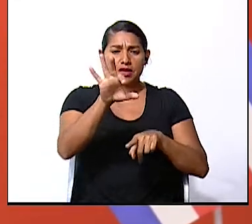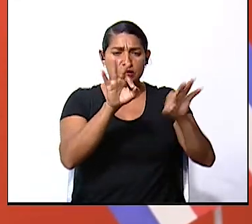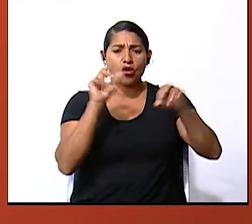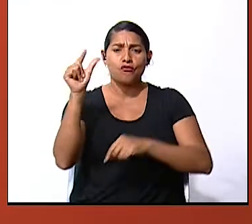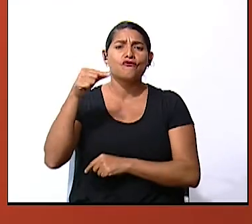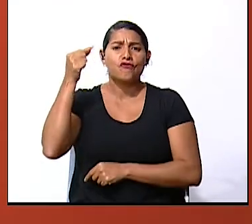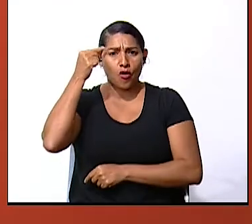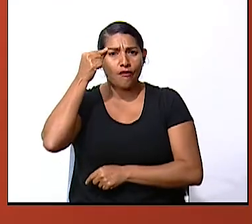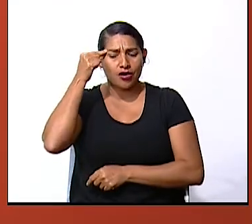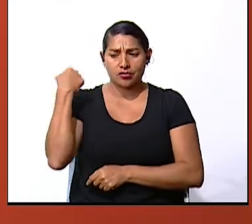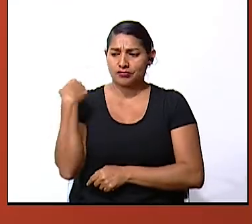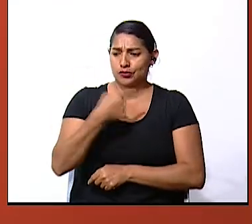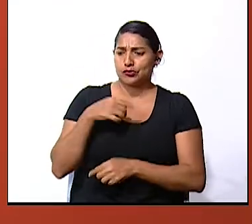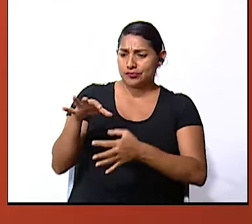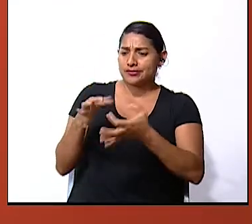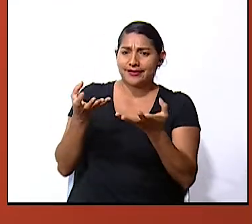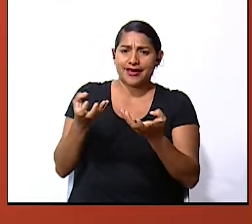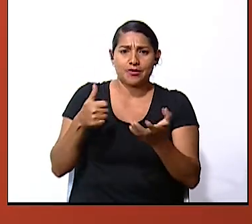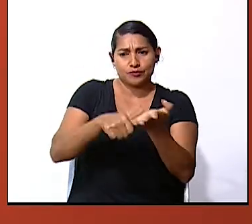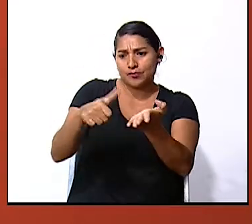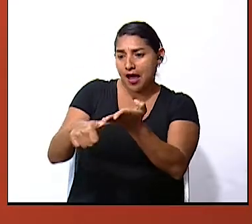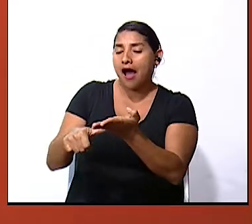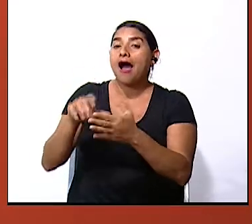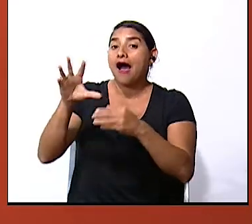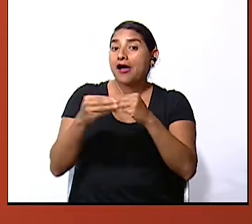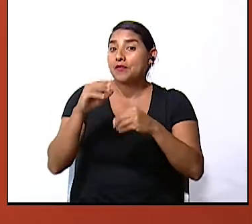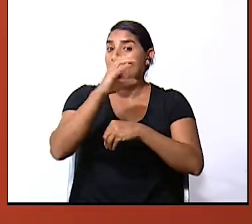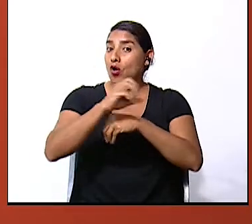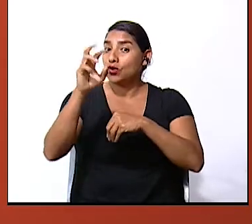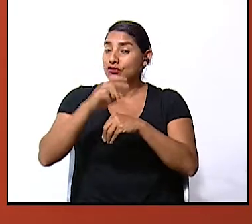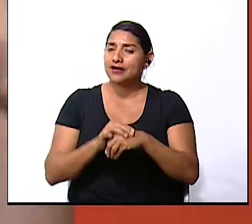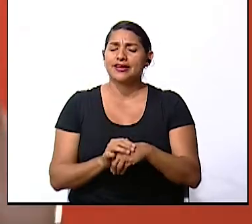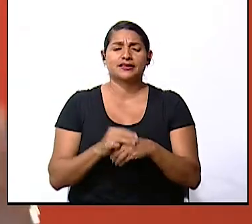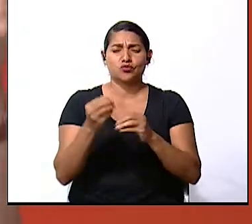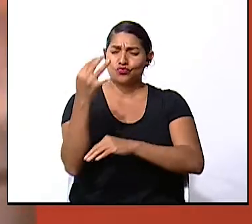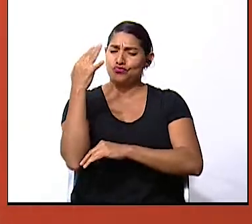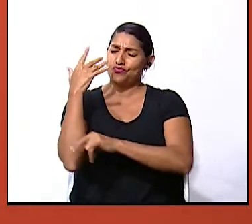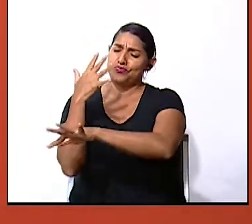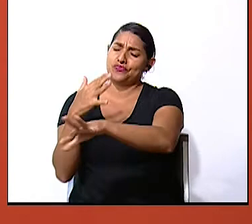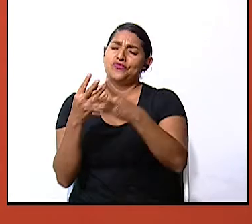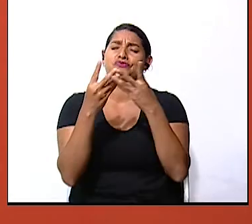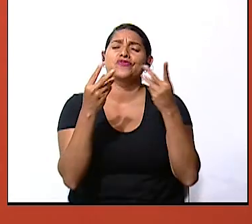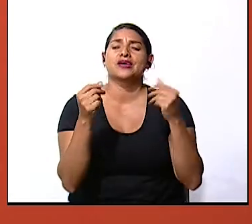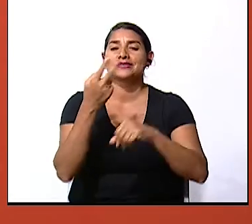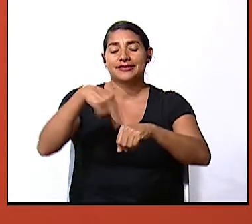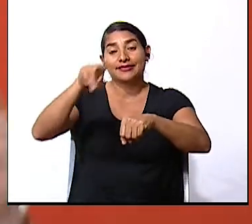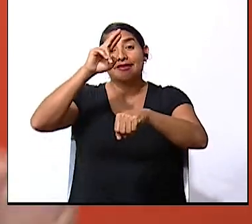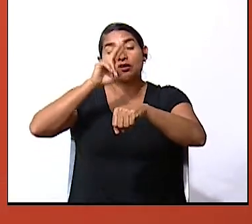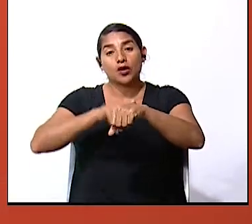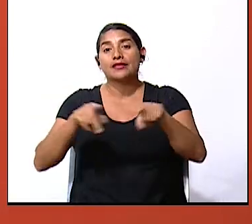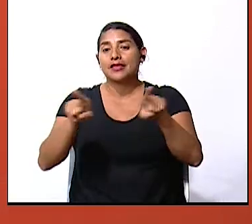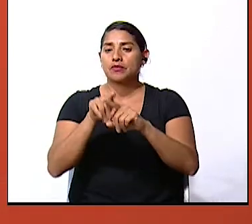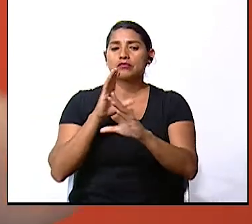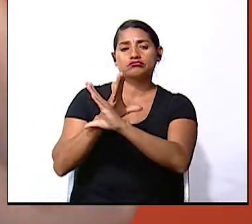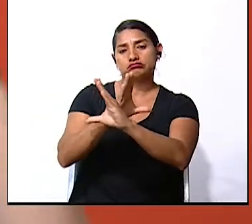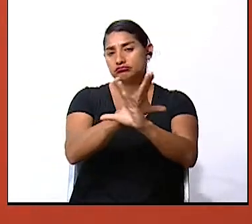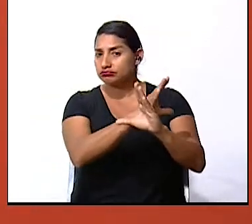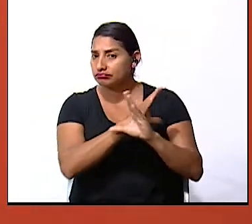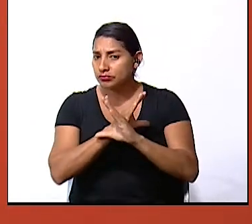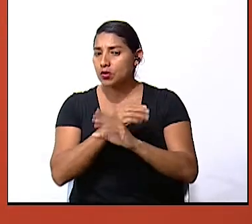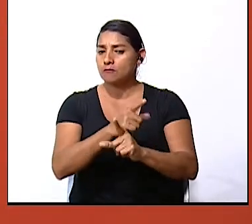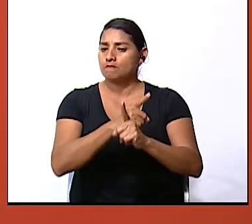de gobierno. Además, Costa Rica tenía muchos recursos naturales que eran muy importantes y debíamos protegerlos